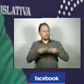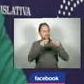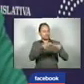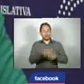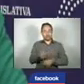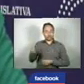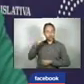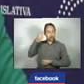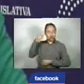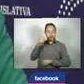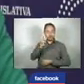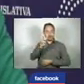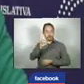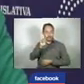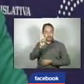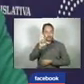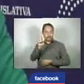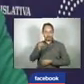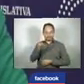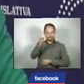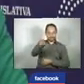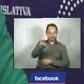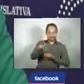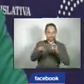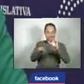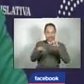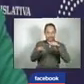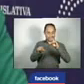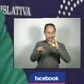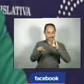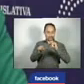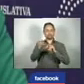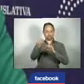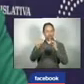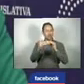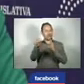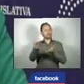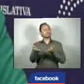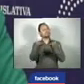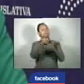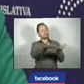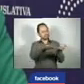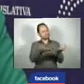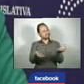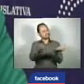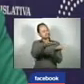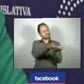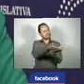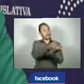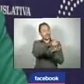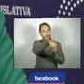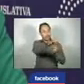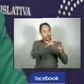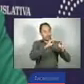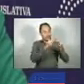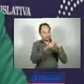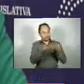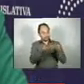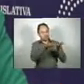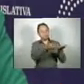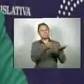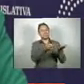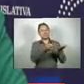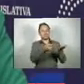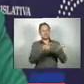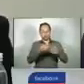Valdés que el señor Quijano también les ofreció a los jóvenes pandilleros infraestructura